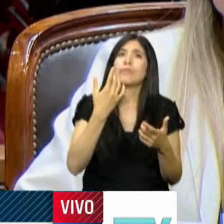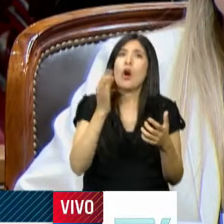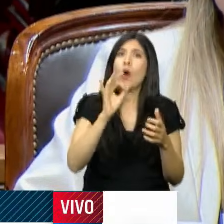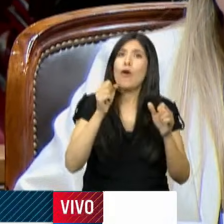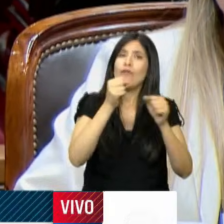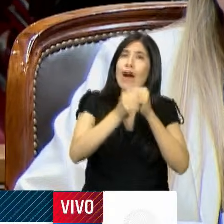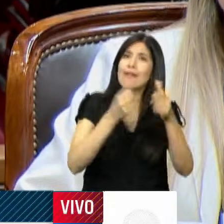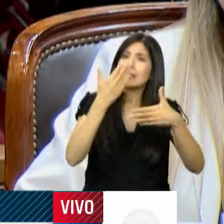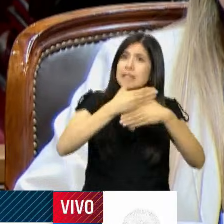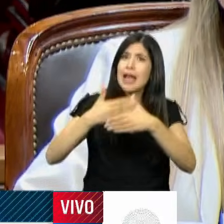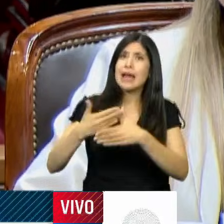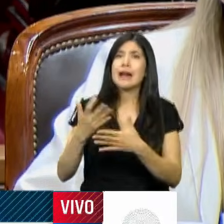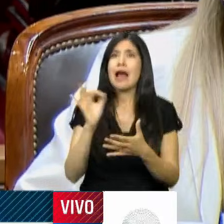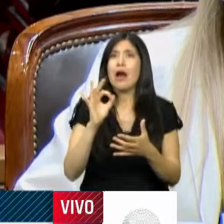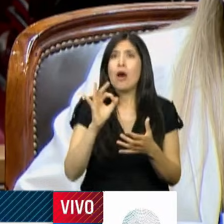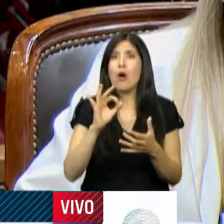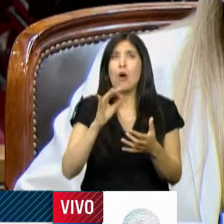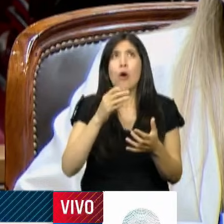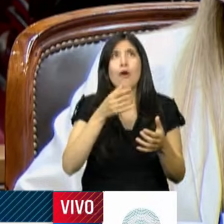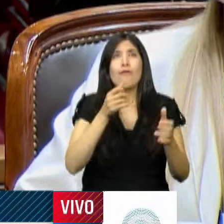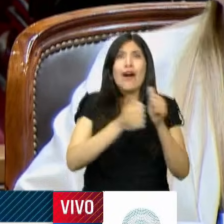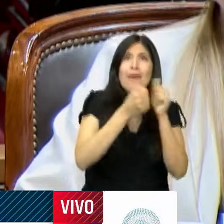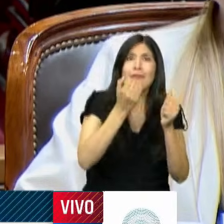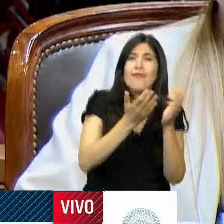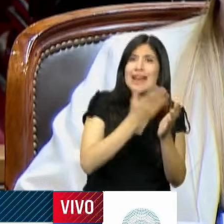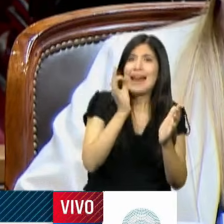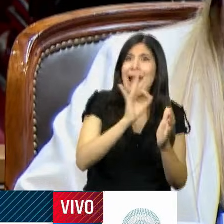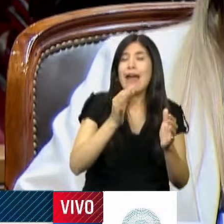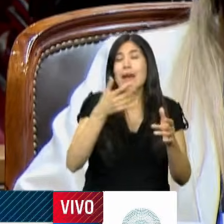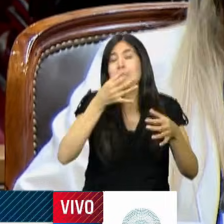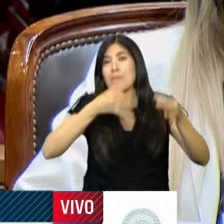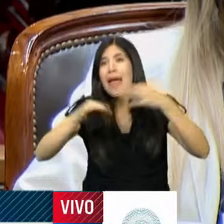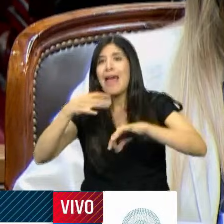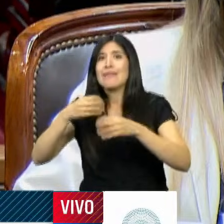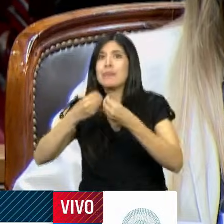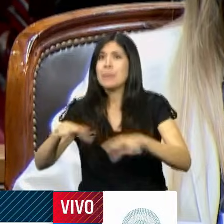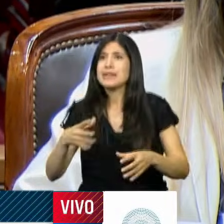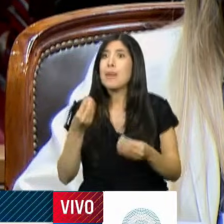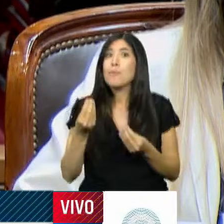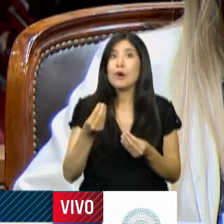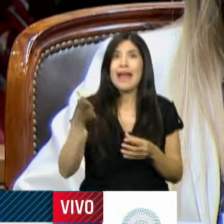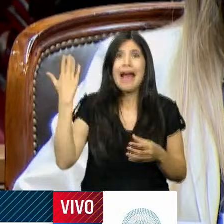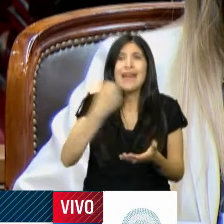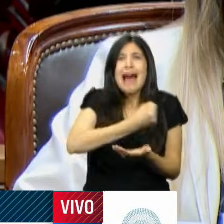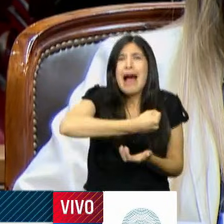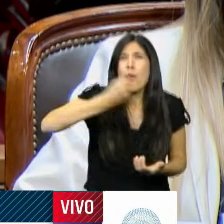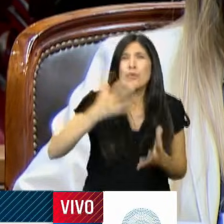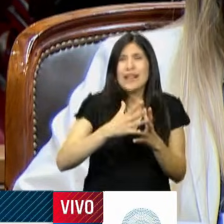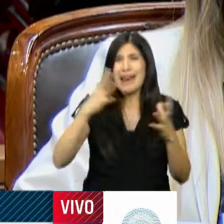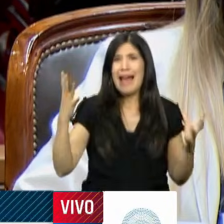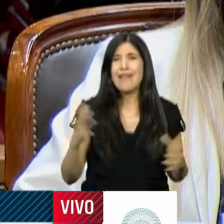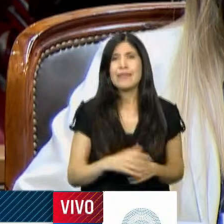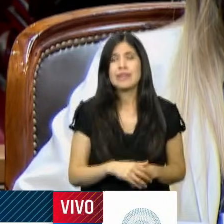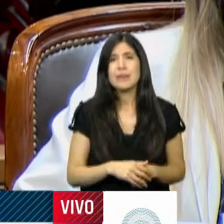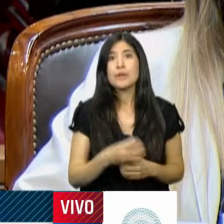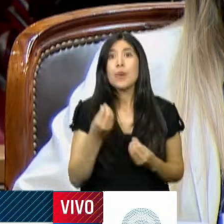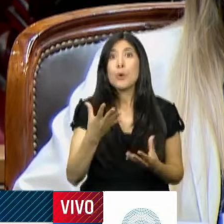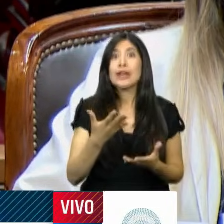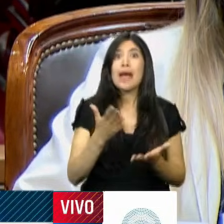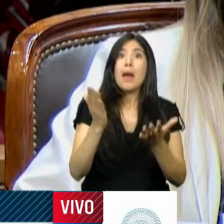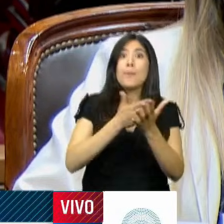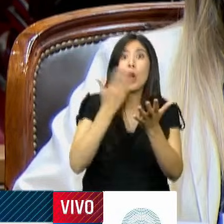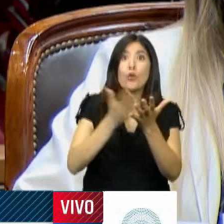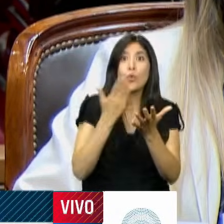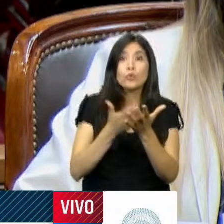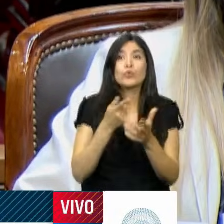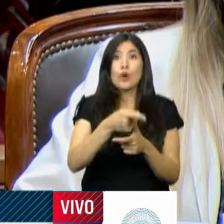de fabricantes por comercializadores a partir de la apertura indiscriminada de productos que generan